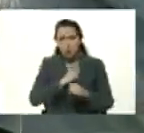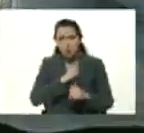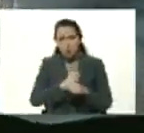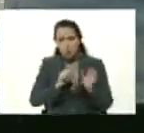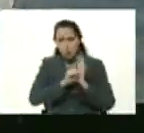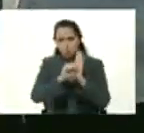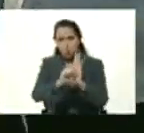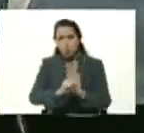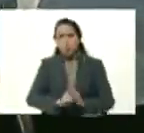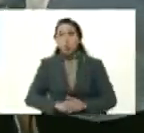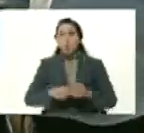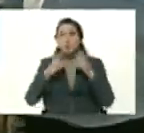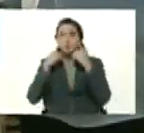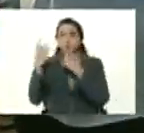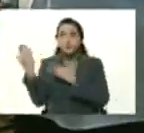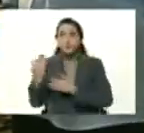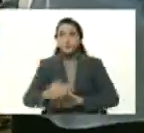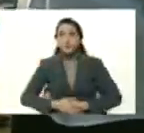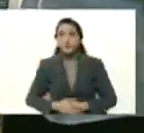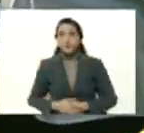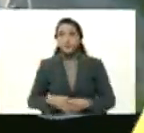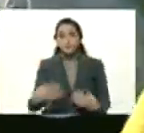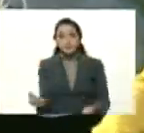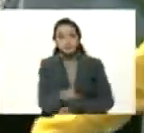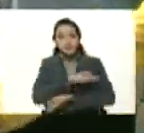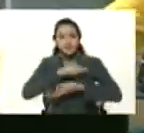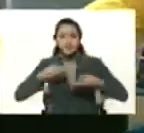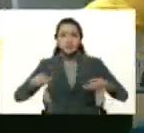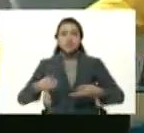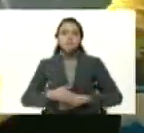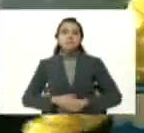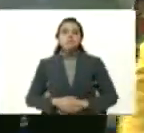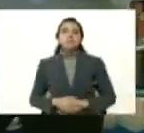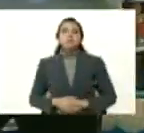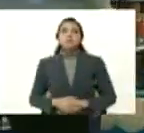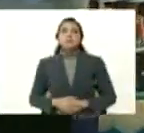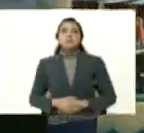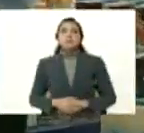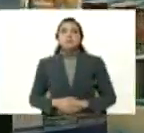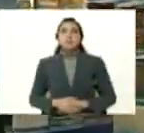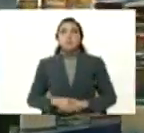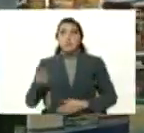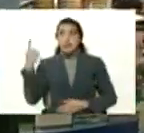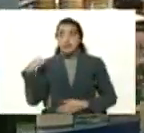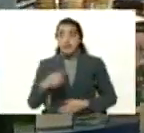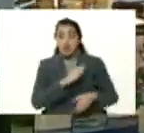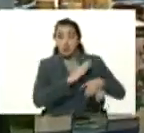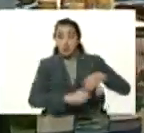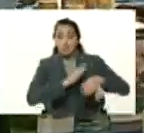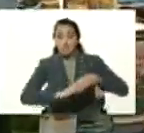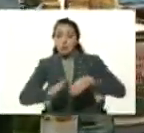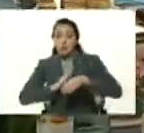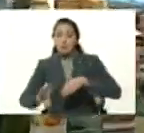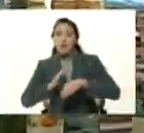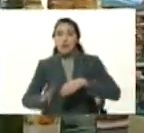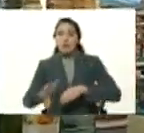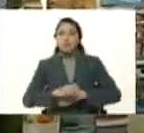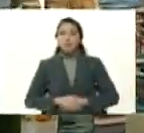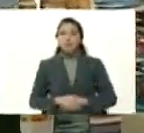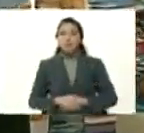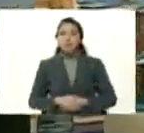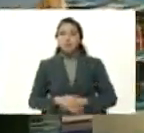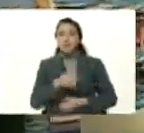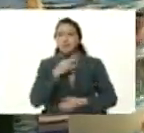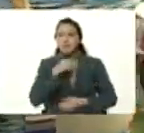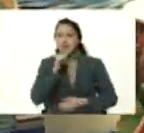Puro Lomo, correcto. Ajá, Ricardo, aquí tiene una mortadela. Correcto. ¿Sabes a quién le